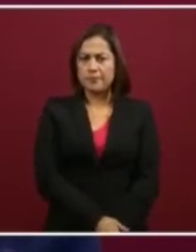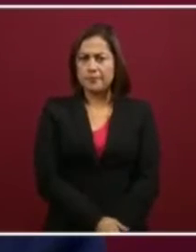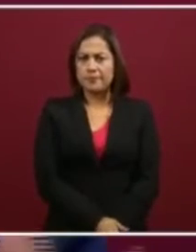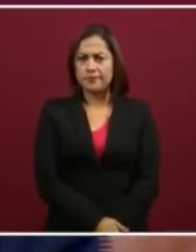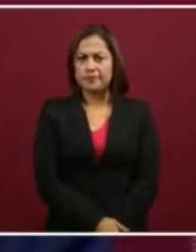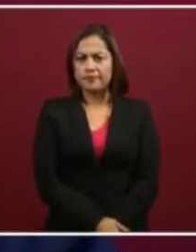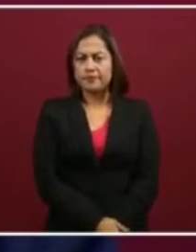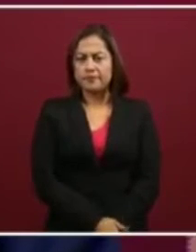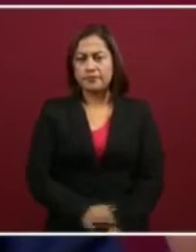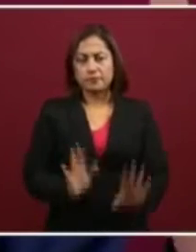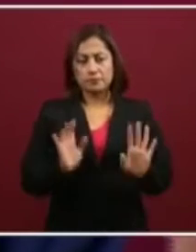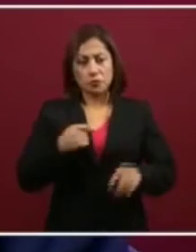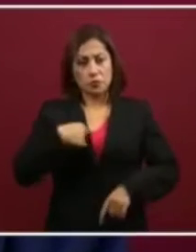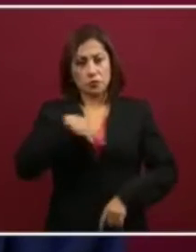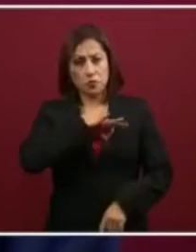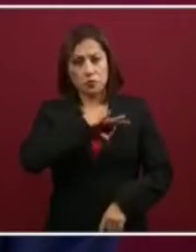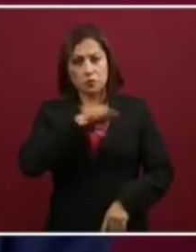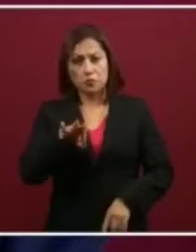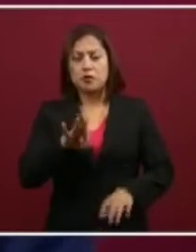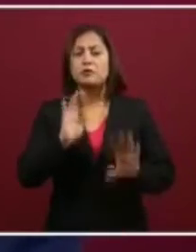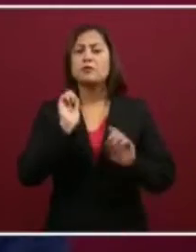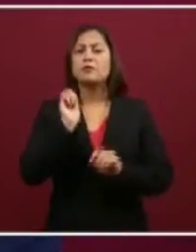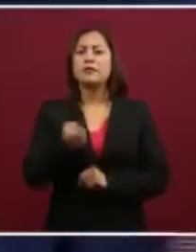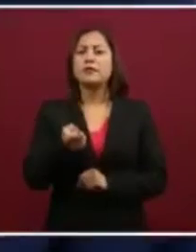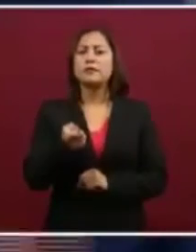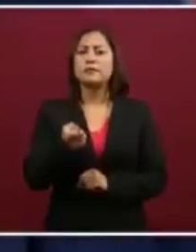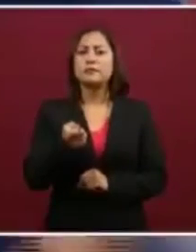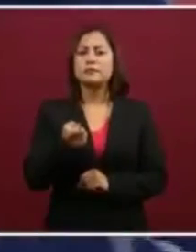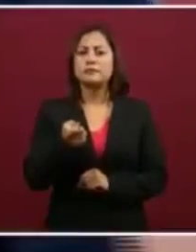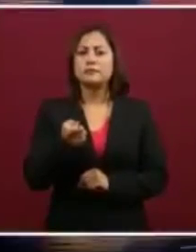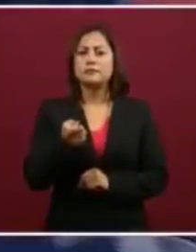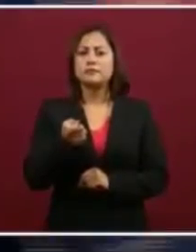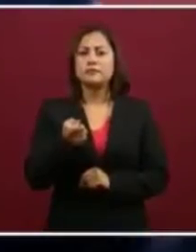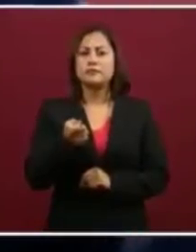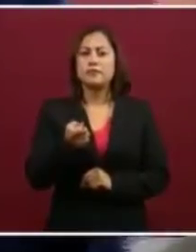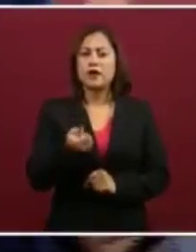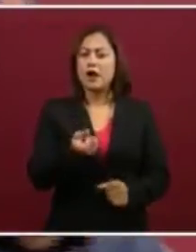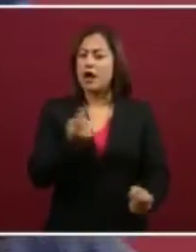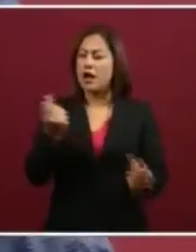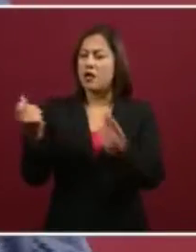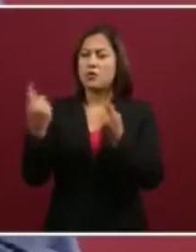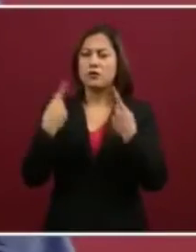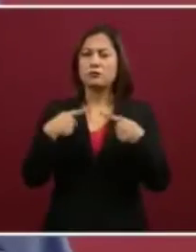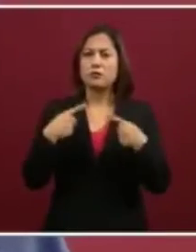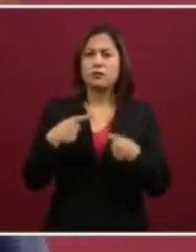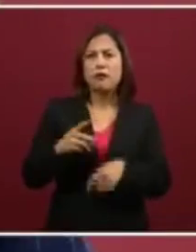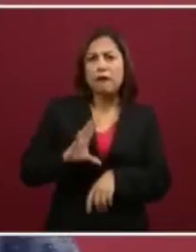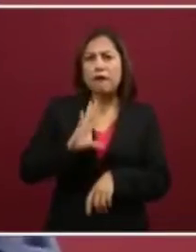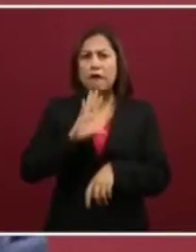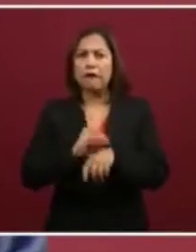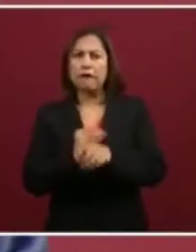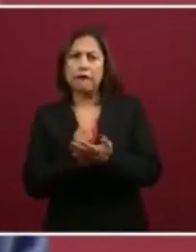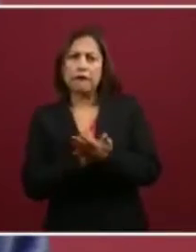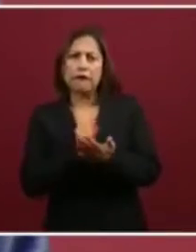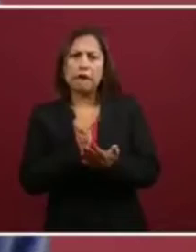Es sencillamente no permitir que haya condonación de